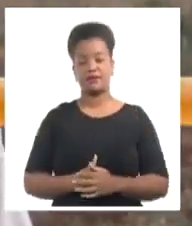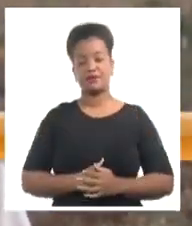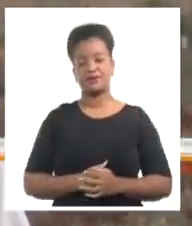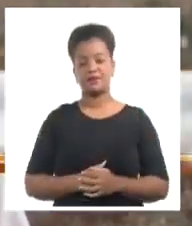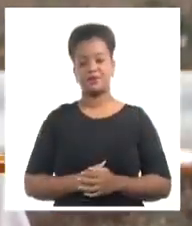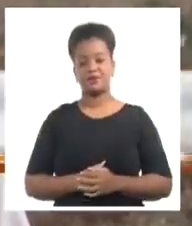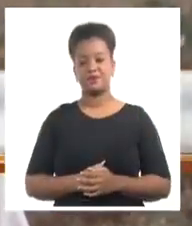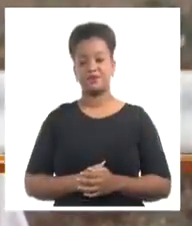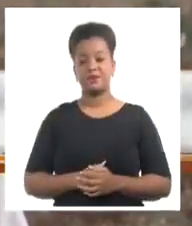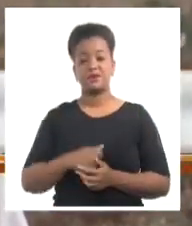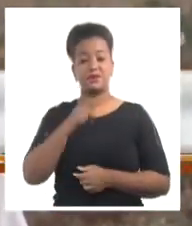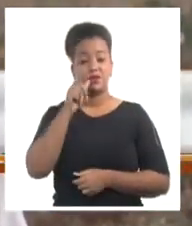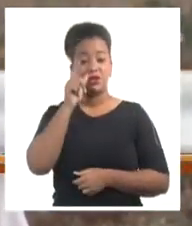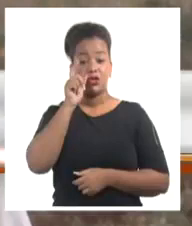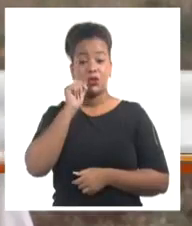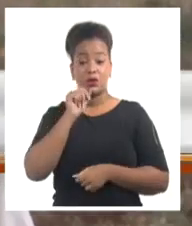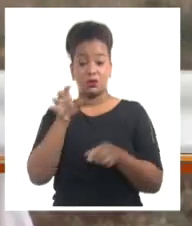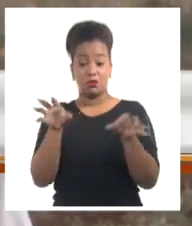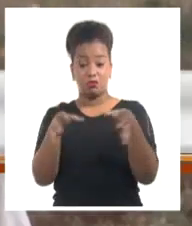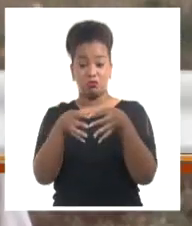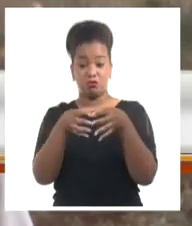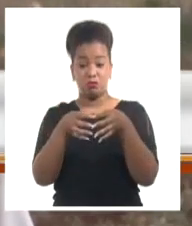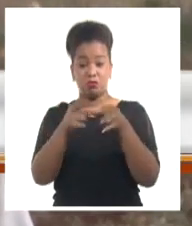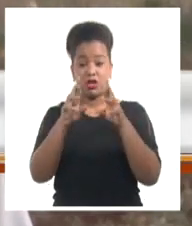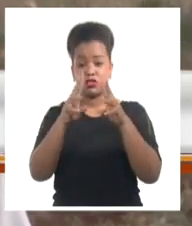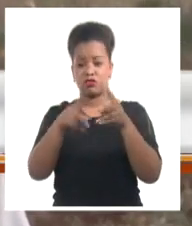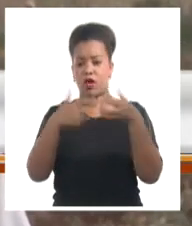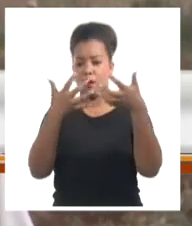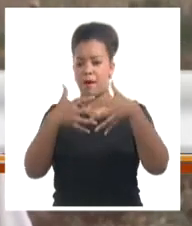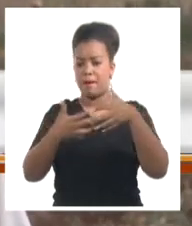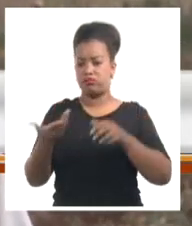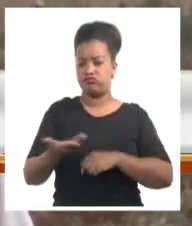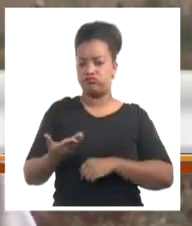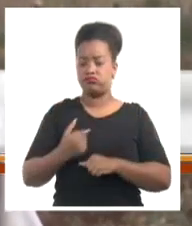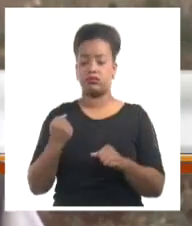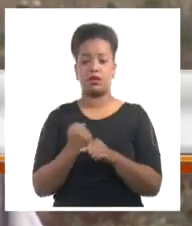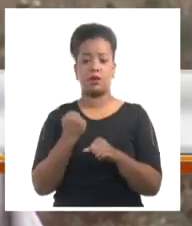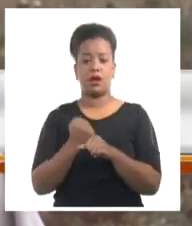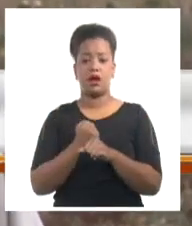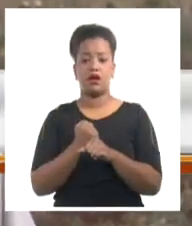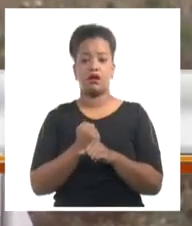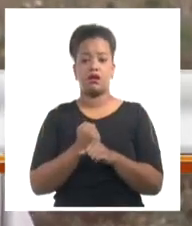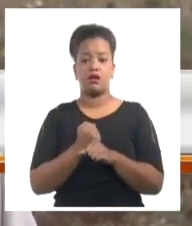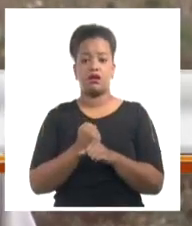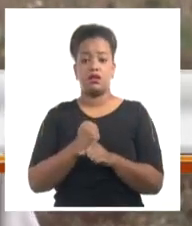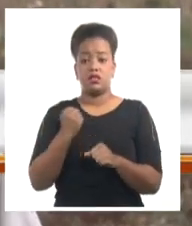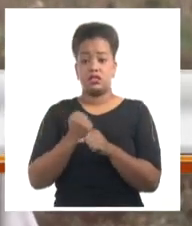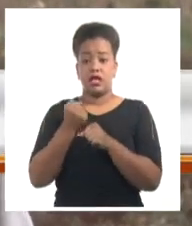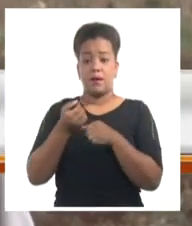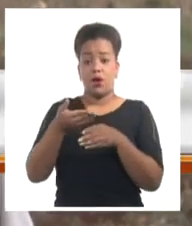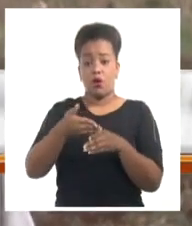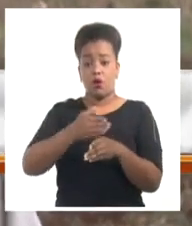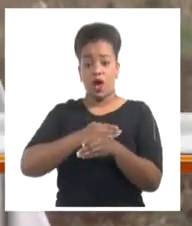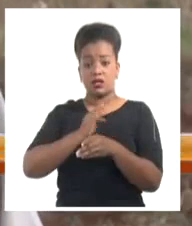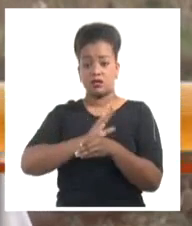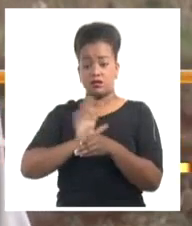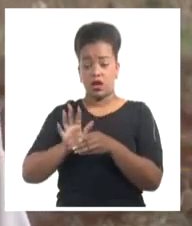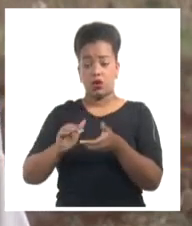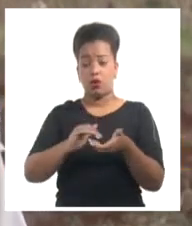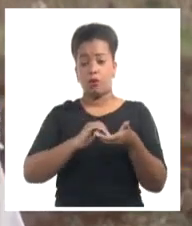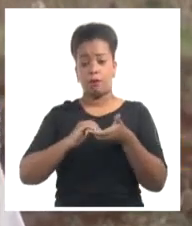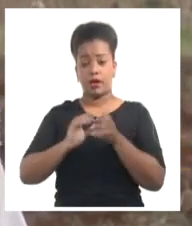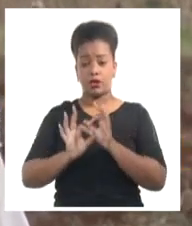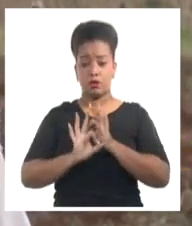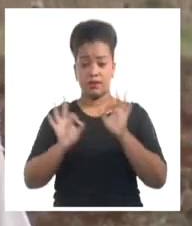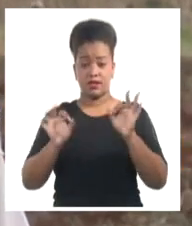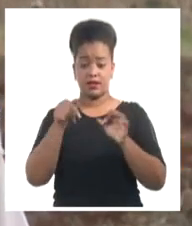los muchachos, la disciplina y el orden con que se trabajó nos permitió, independientemente del trabajo ya precedido por nuestros compañeros especialistas aquí en